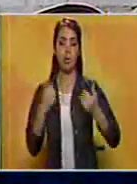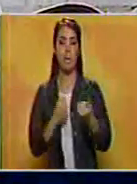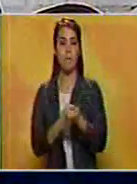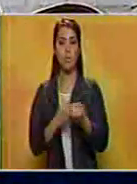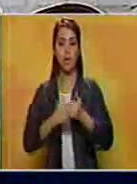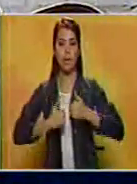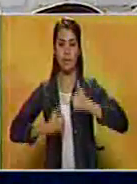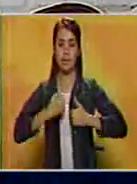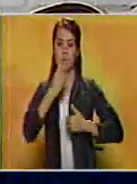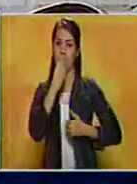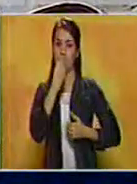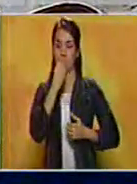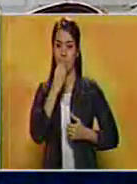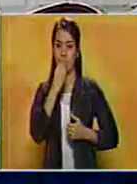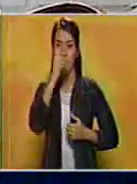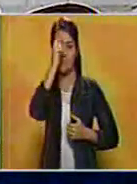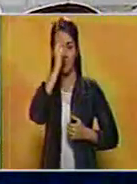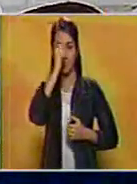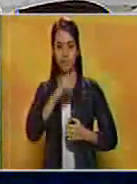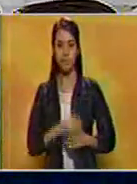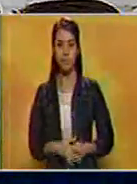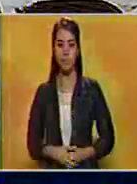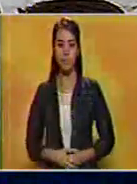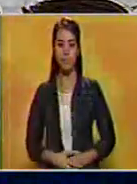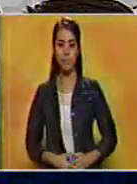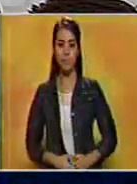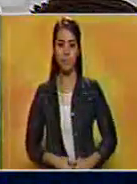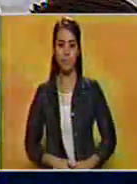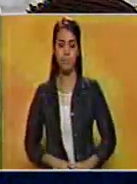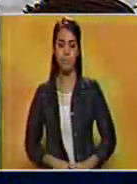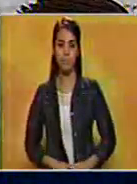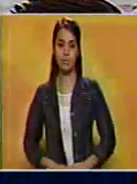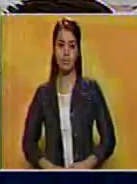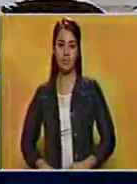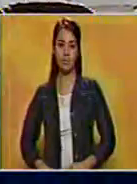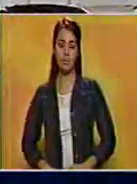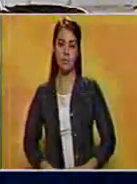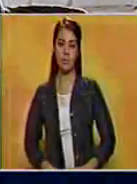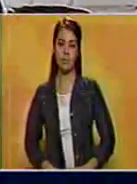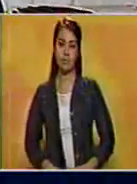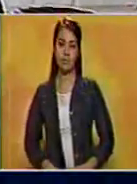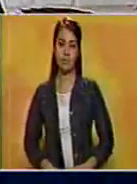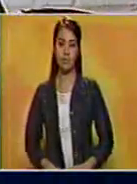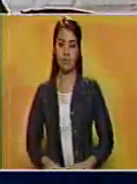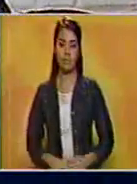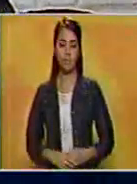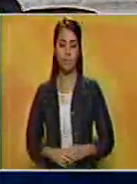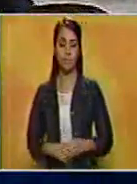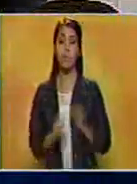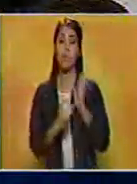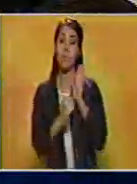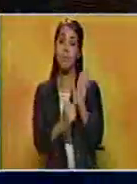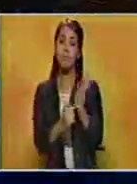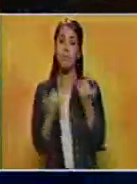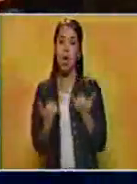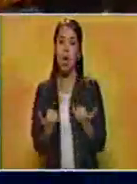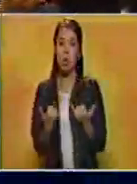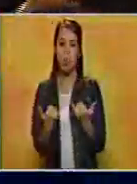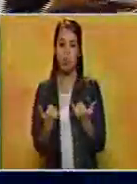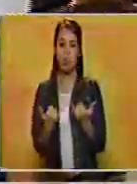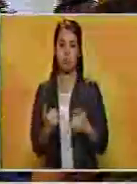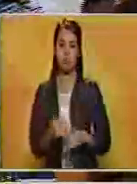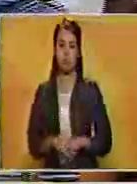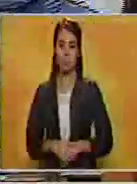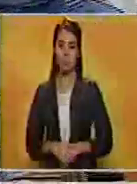al candidato presidencial de Avanzada Progresista Más y COPEI, Henry Falcón. Les vamos a mostrar en este momento a